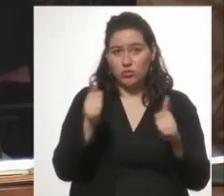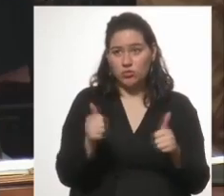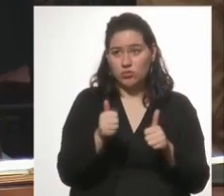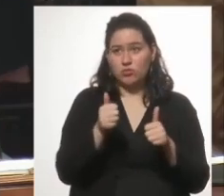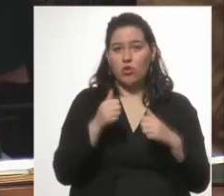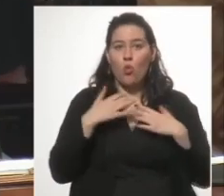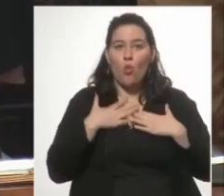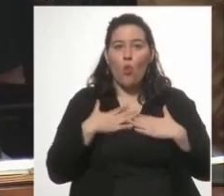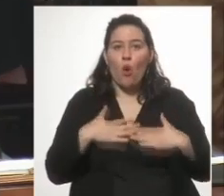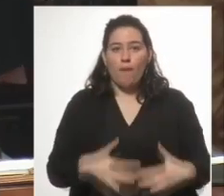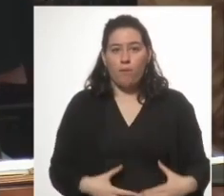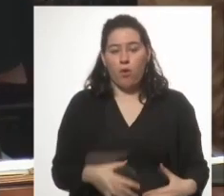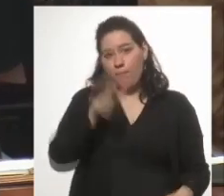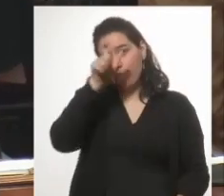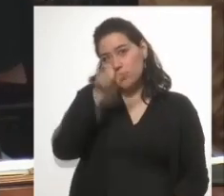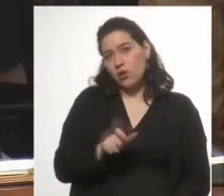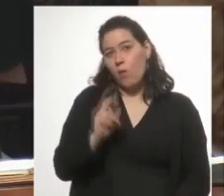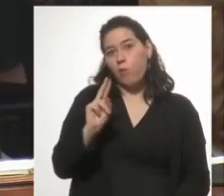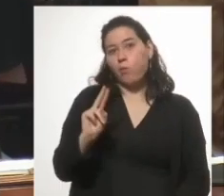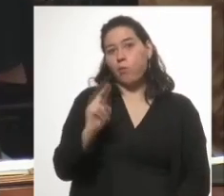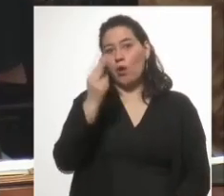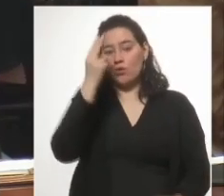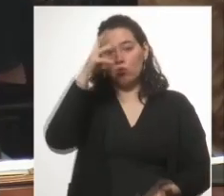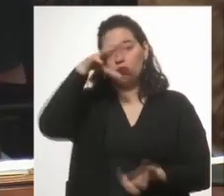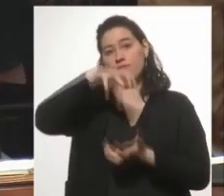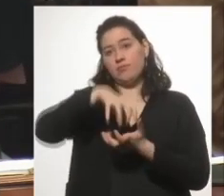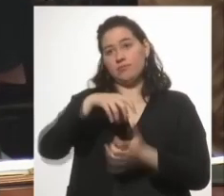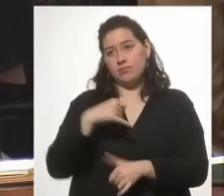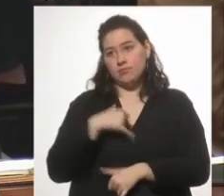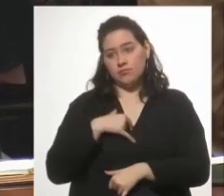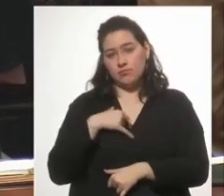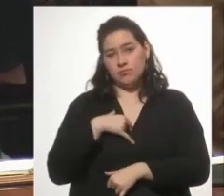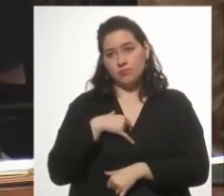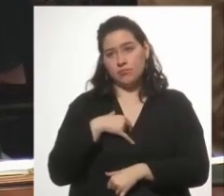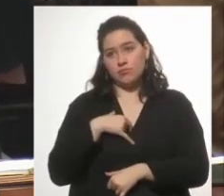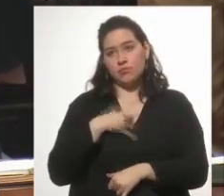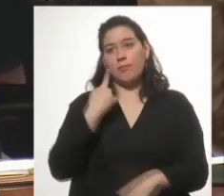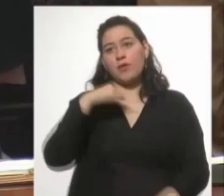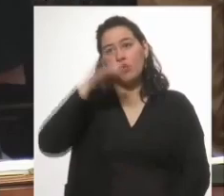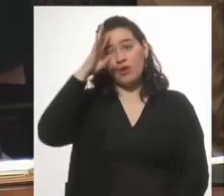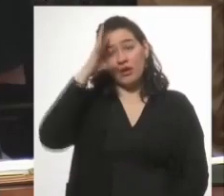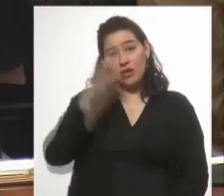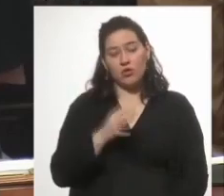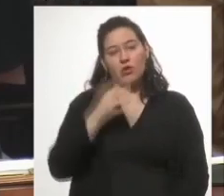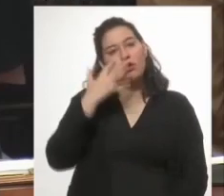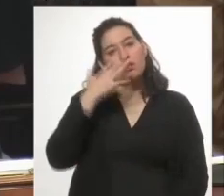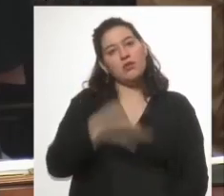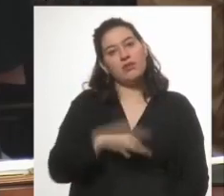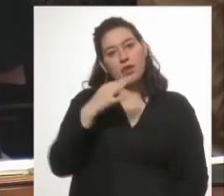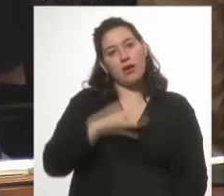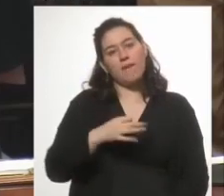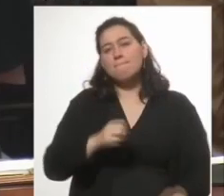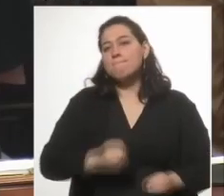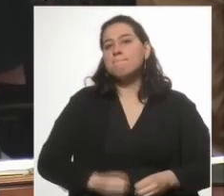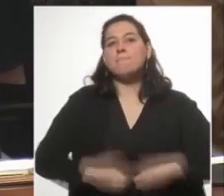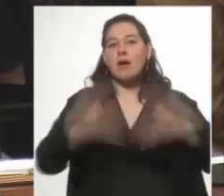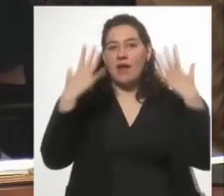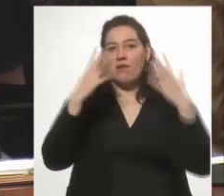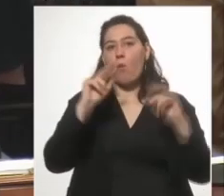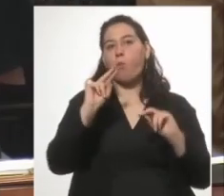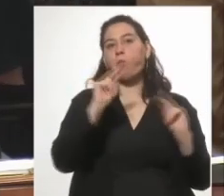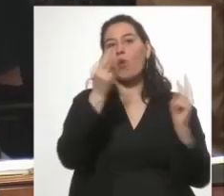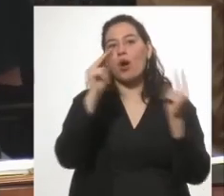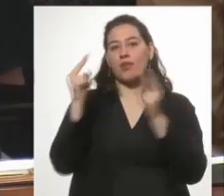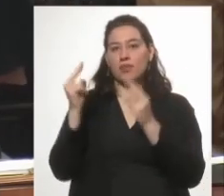el cuerpo de un muerto en la unidad militar. Pero creo sinceramente que es mucho más grave la muerte